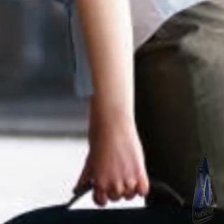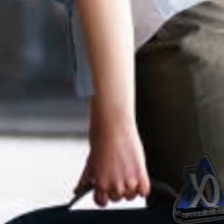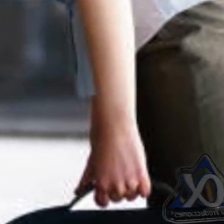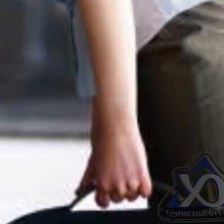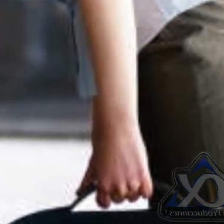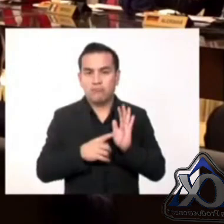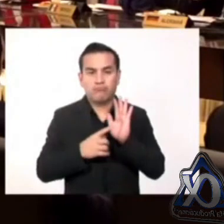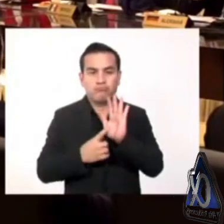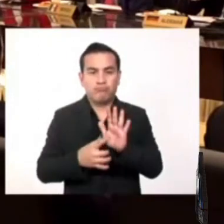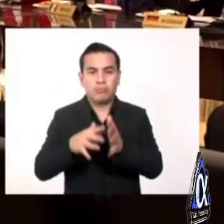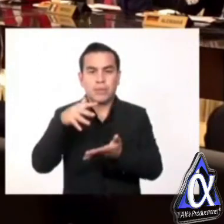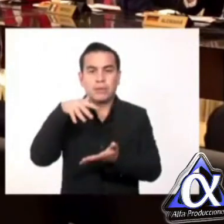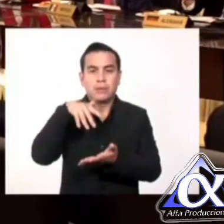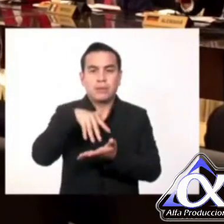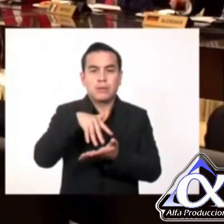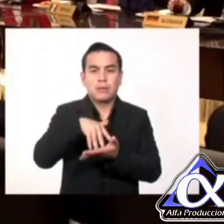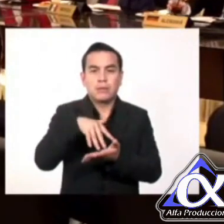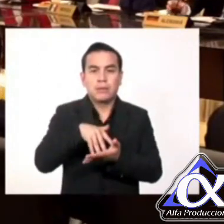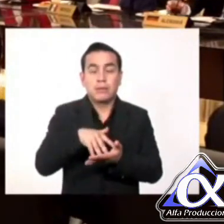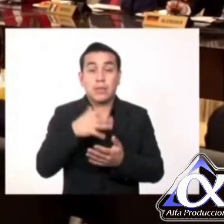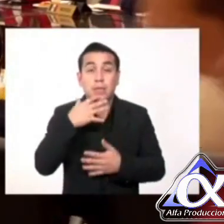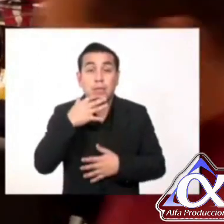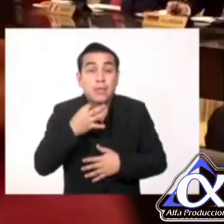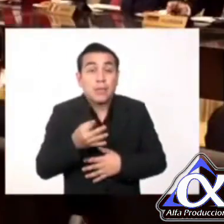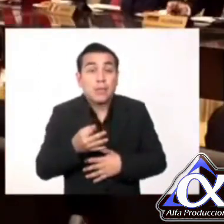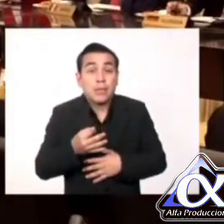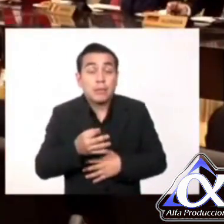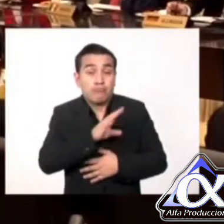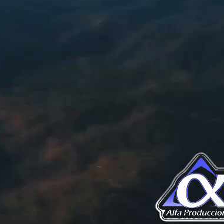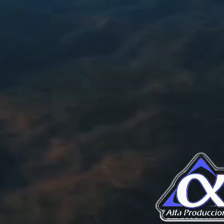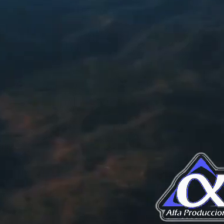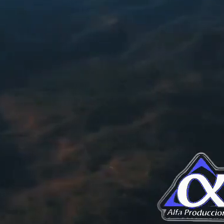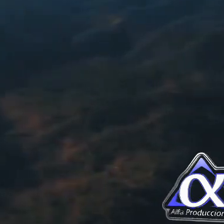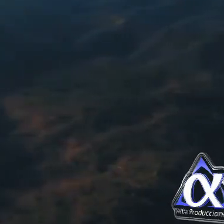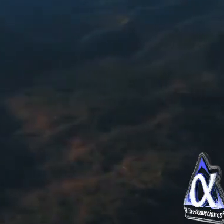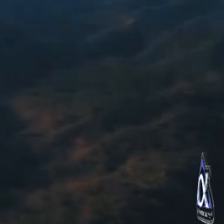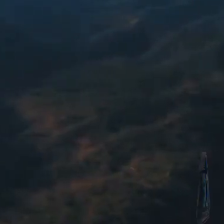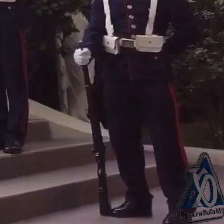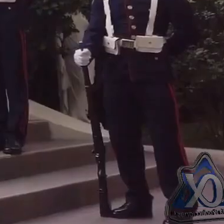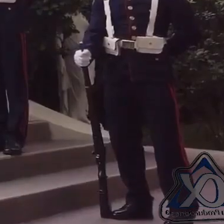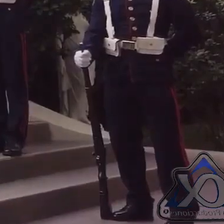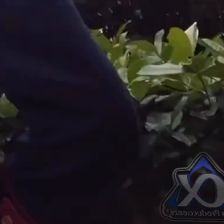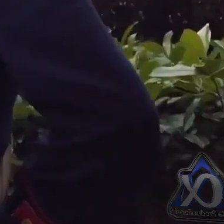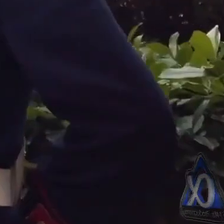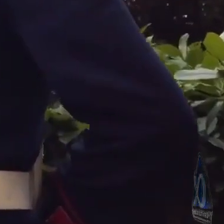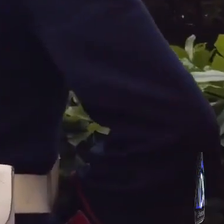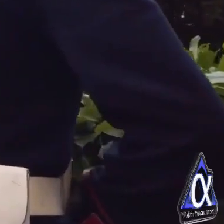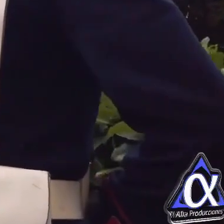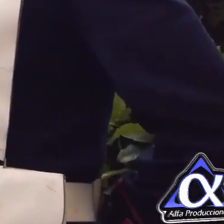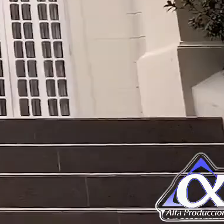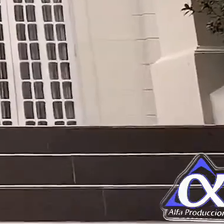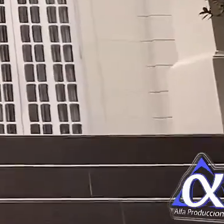que verdaderamente siento al ver imágenes de la nueva Asamblea Legislativa de El Salvador, de ver tantos